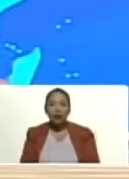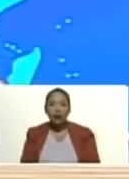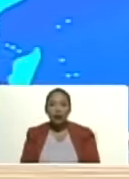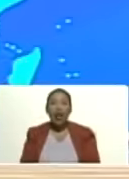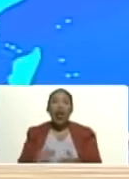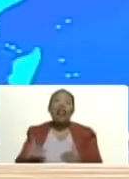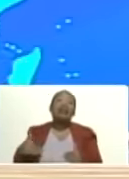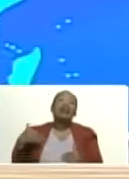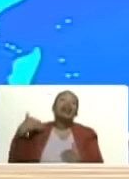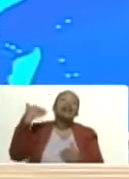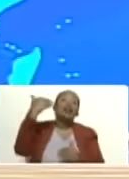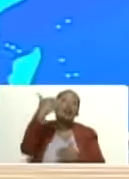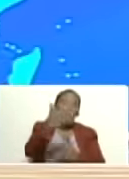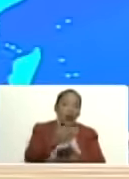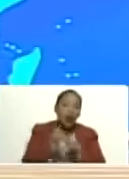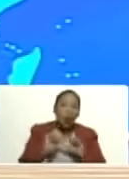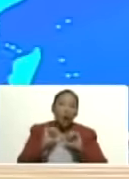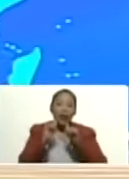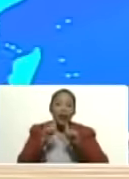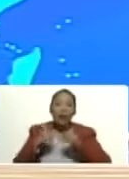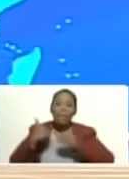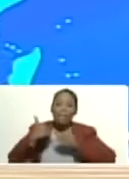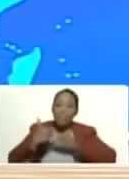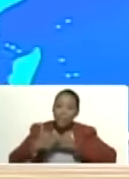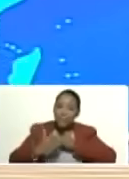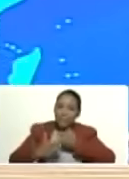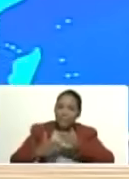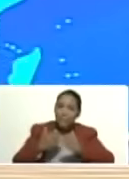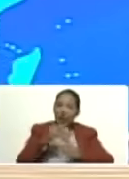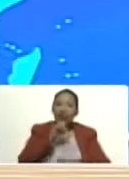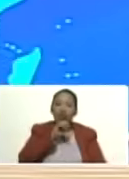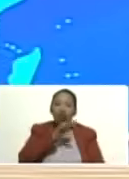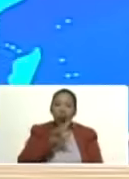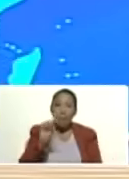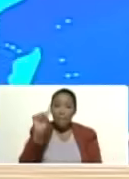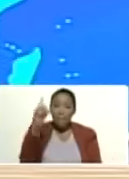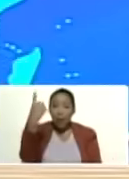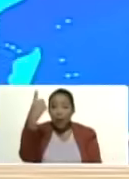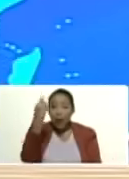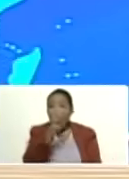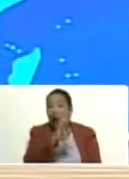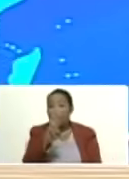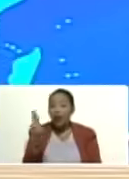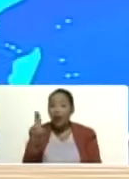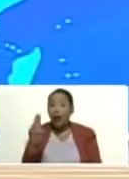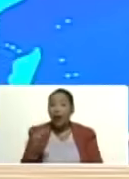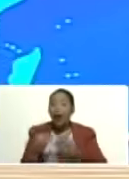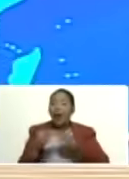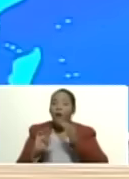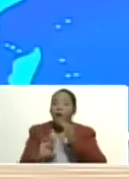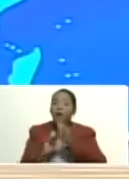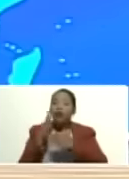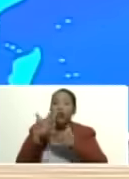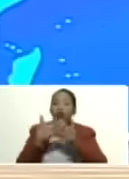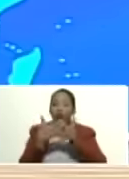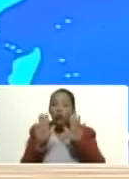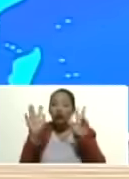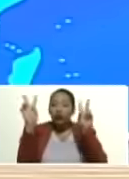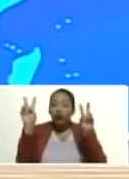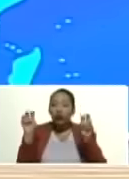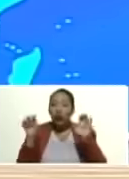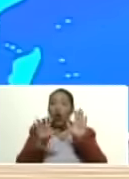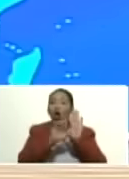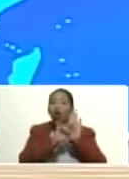Luego avanzan los procesos históricos. La Primera República se funda con la